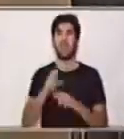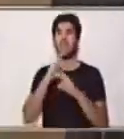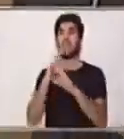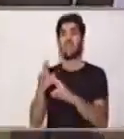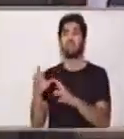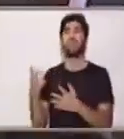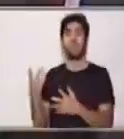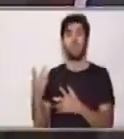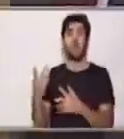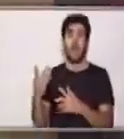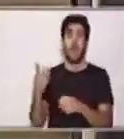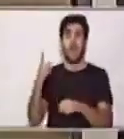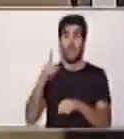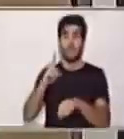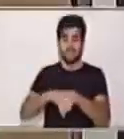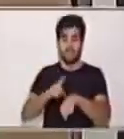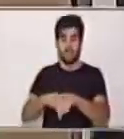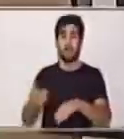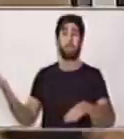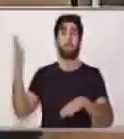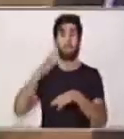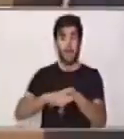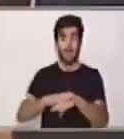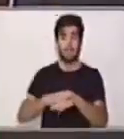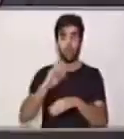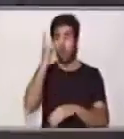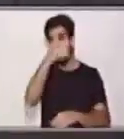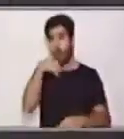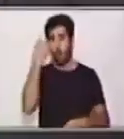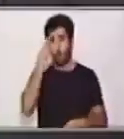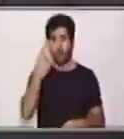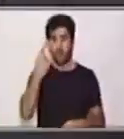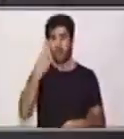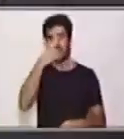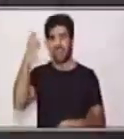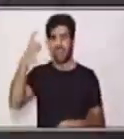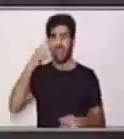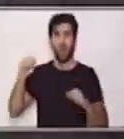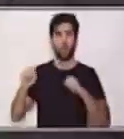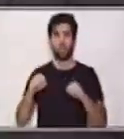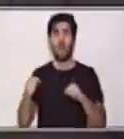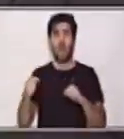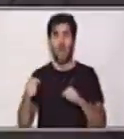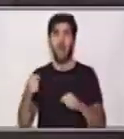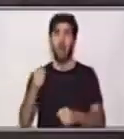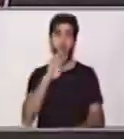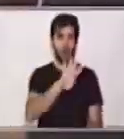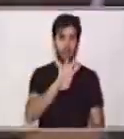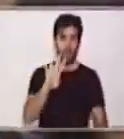es 44. Ese es nuestro dato mayor,